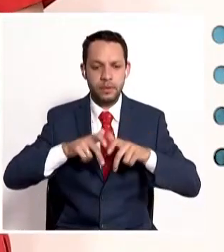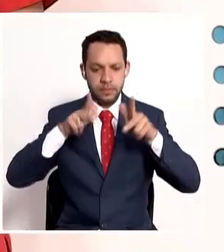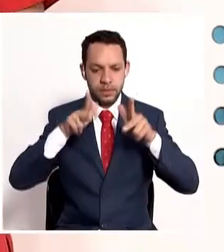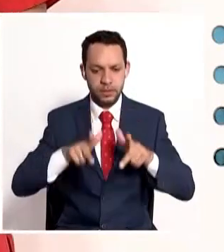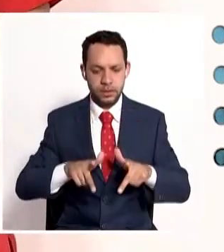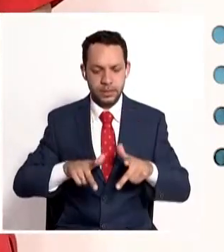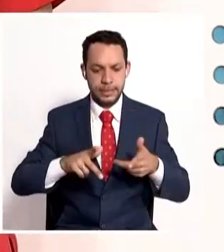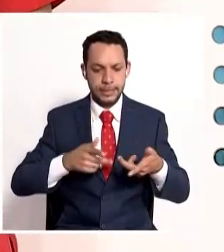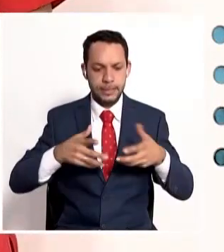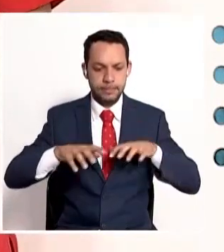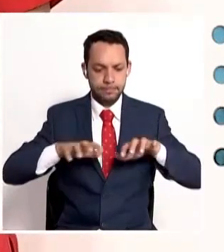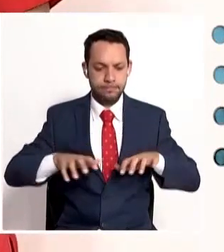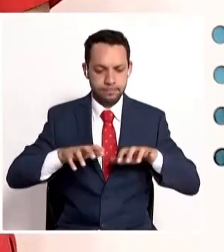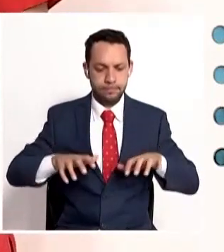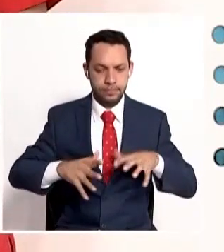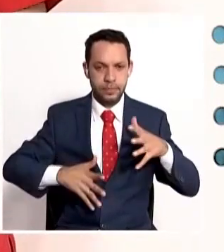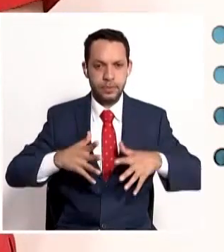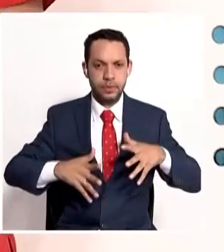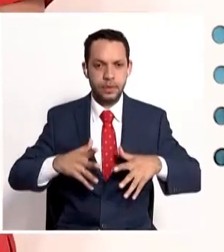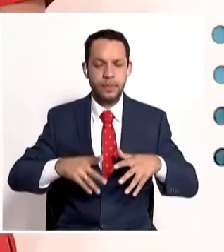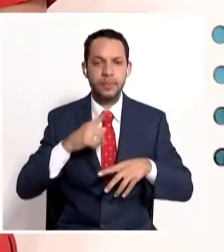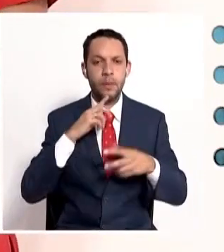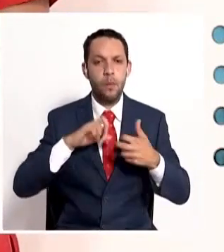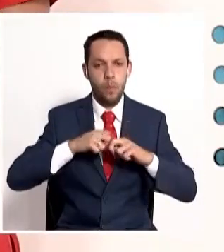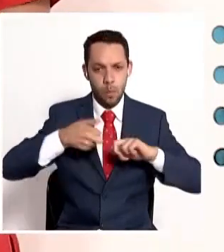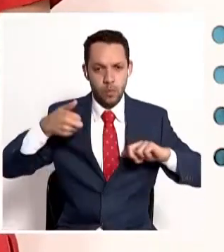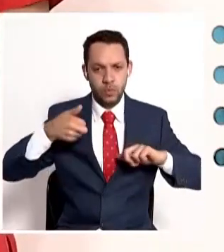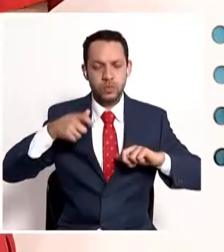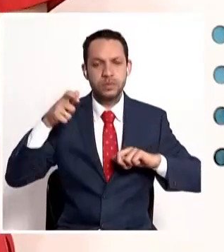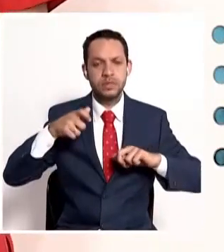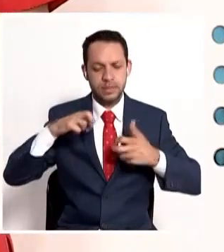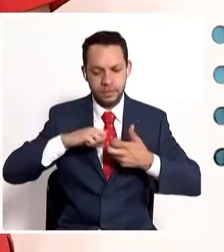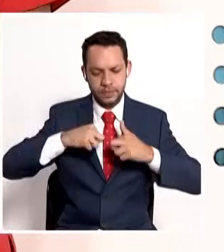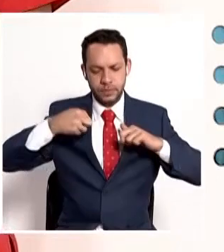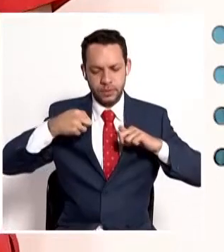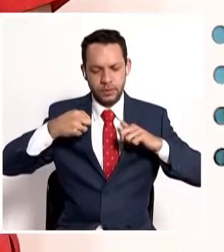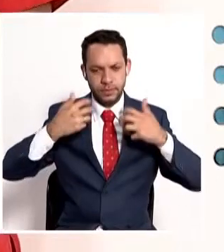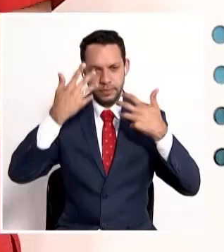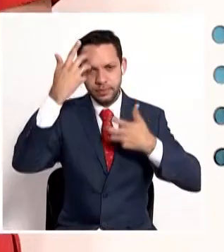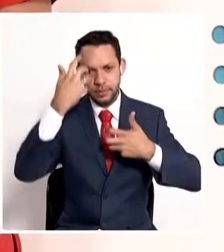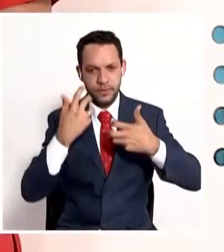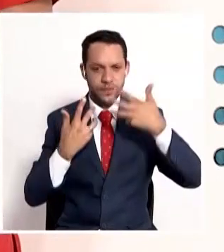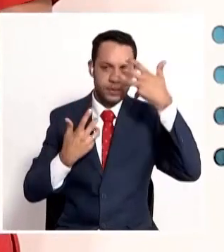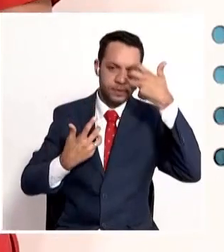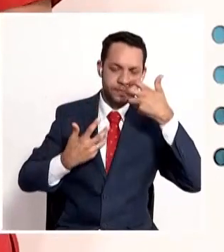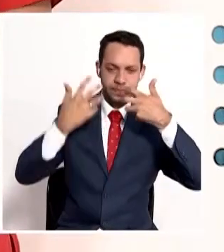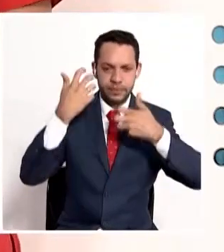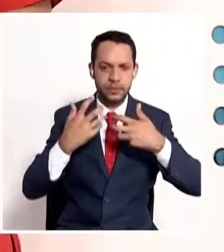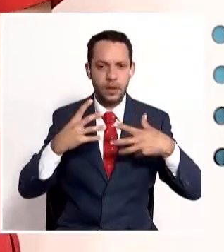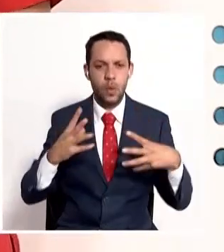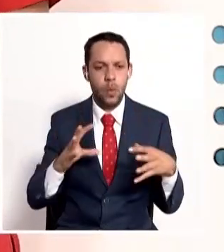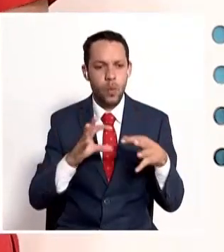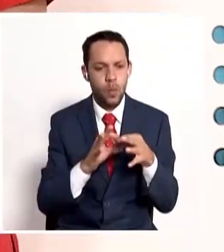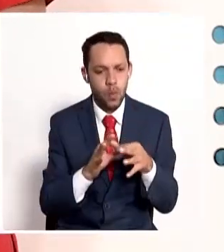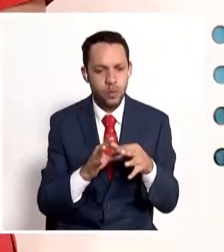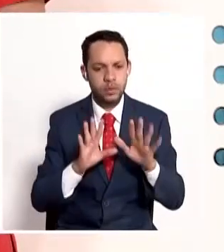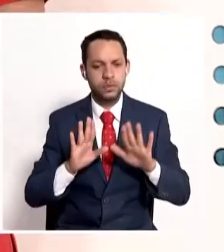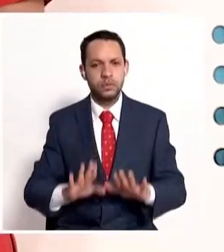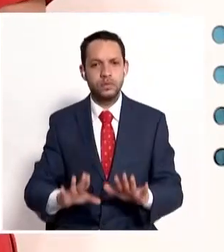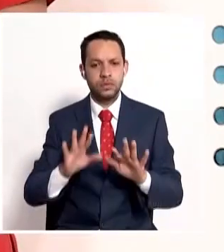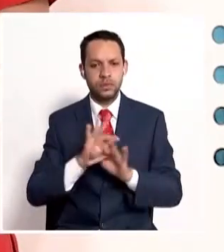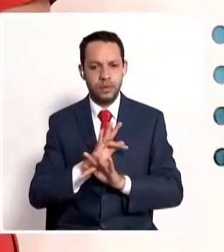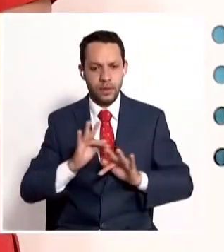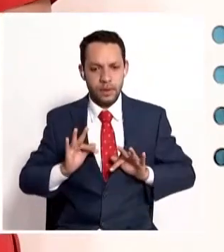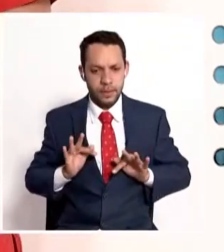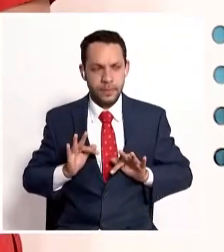buen movimiento porque tiene buena fuerza muscular entonces eso es muy importante acompañado de terapias no es cierto